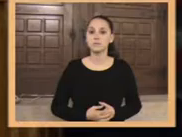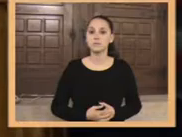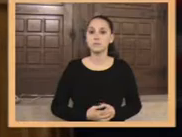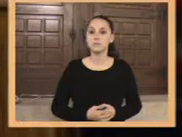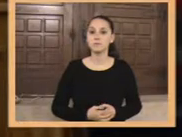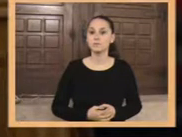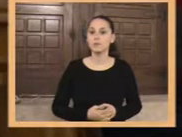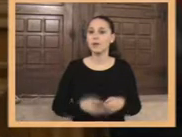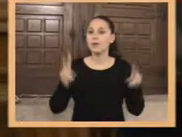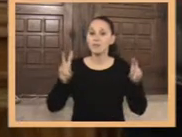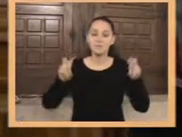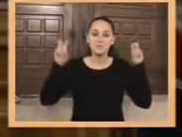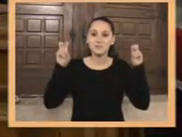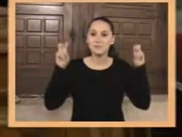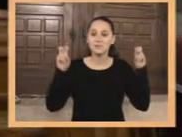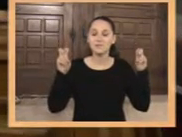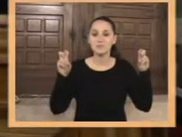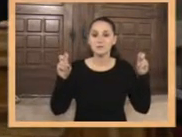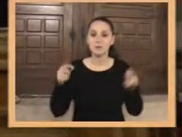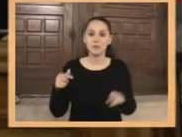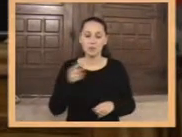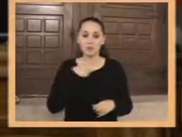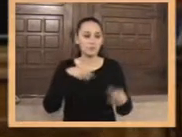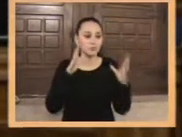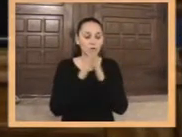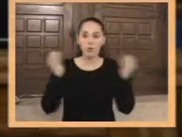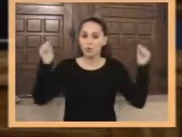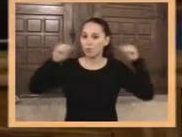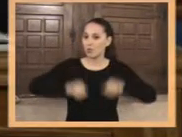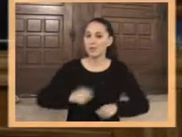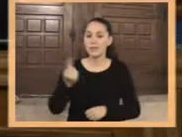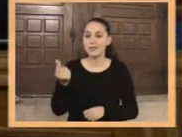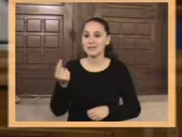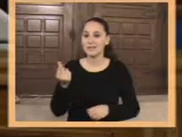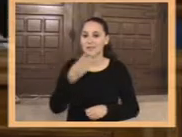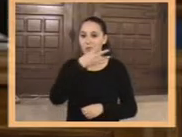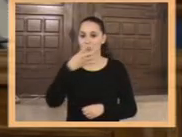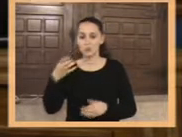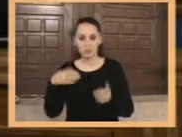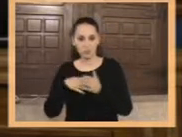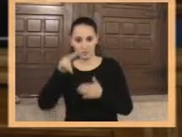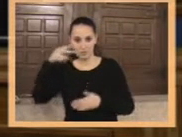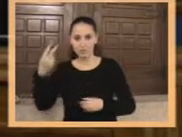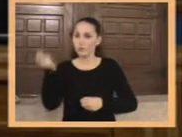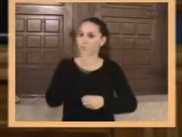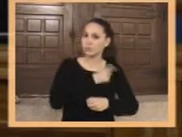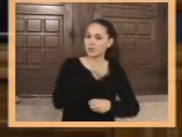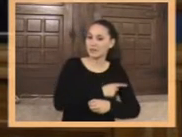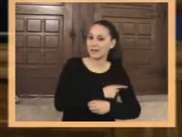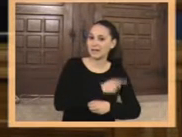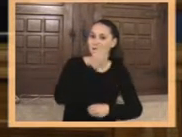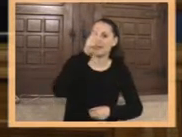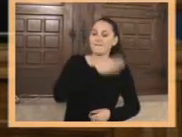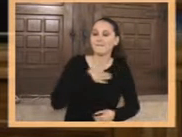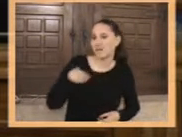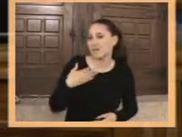es que no es una cuestión de que si nosotros estamos de acuerdo de que el ayuntamiento deje de ingresar ese dinero, no, perdona, nosotros estamos de acuerdo, perdone usted, nosotros estamos de acuerdo de que la